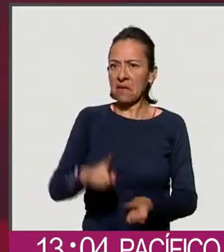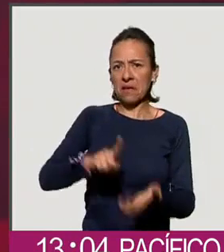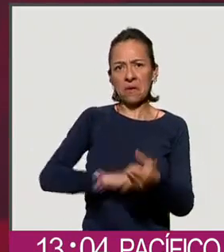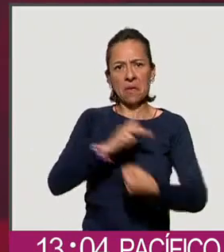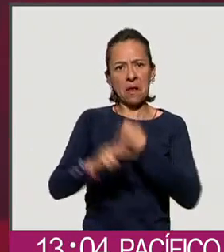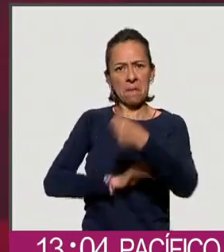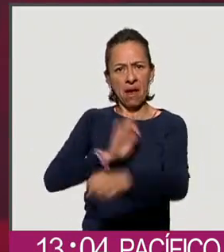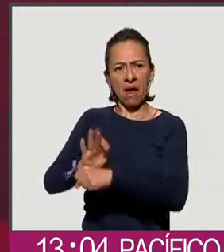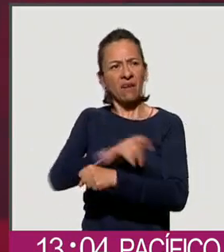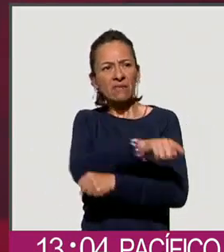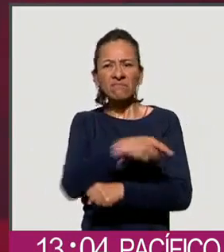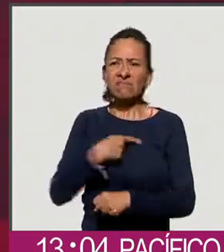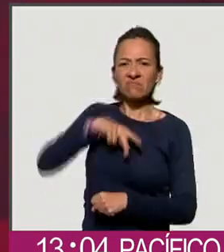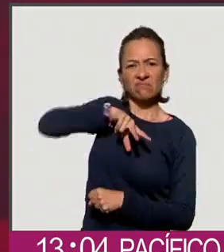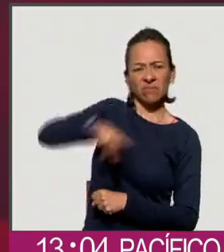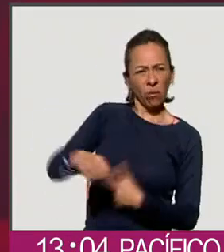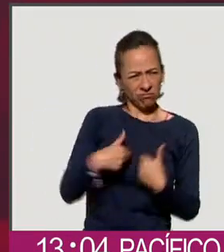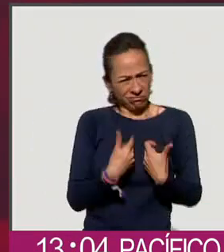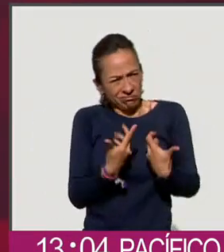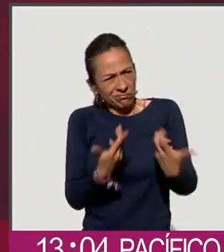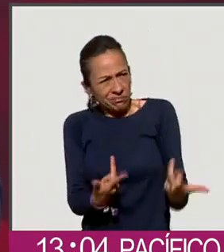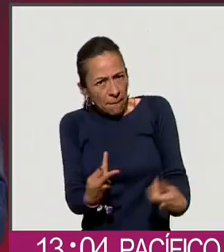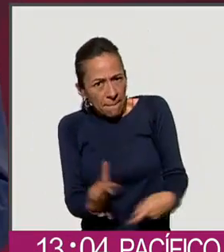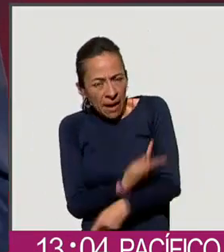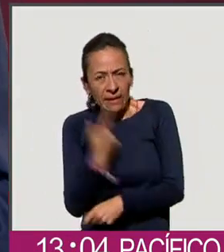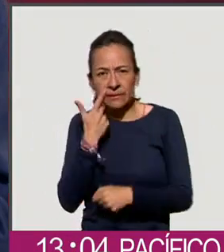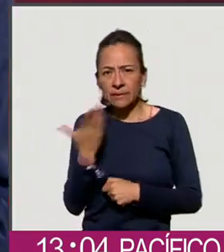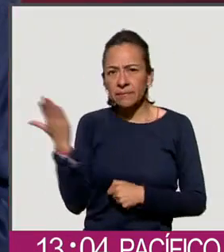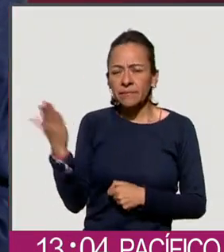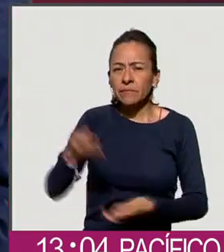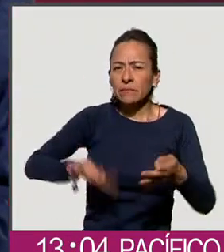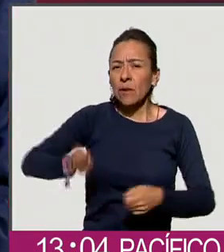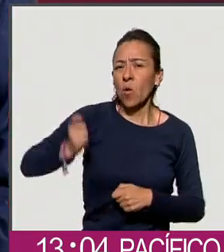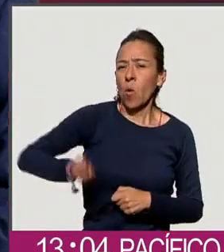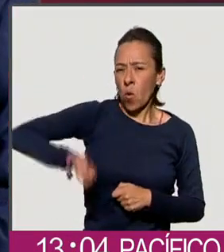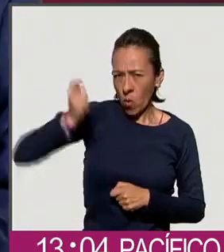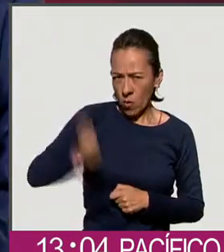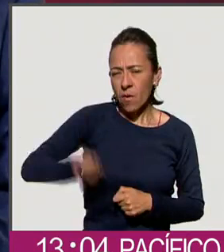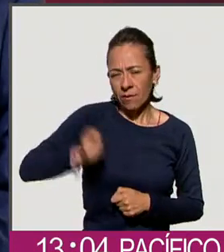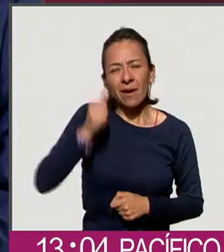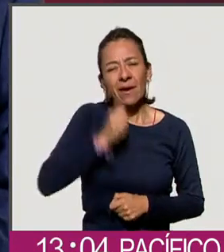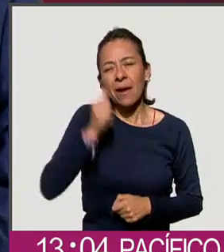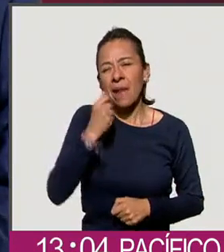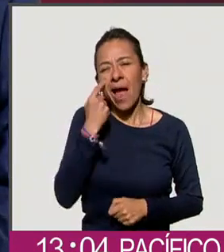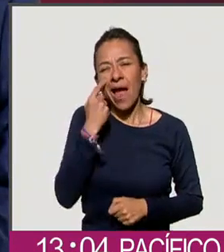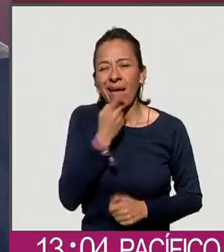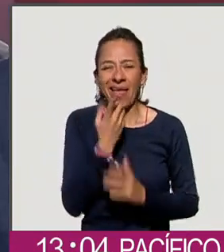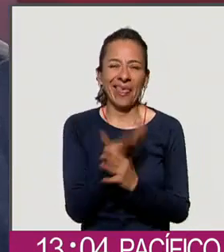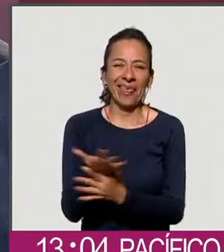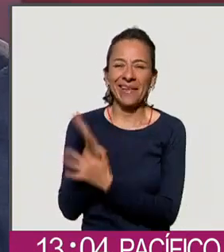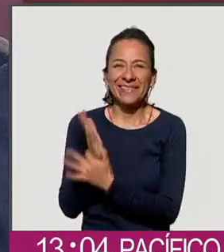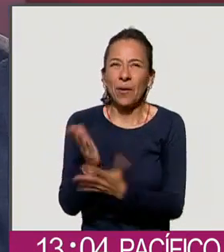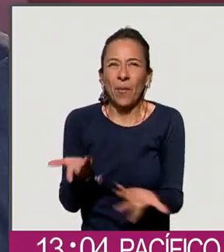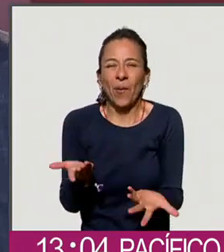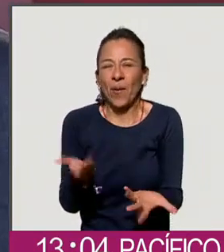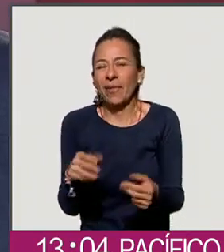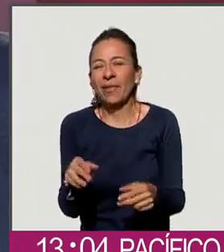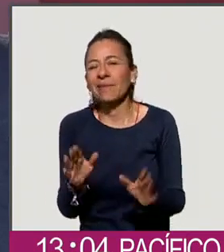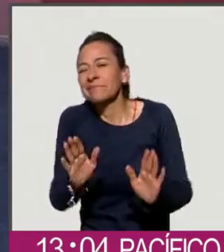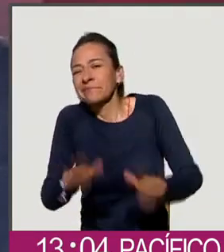como se dice coloquialmente, ya la perdimos. Yo creo